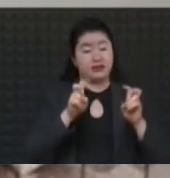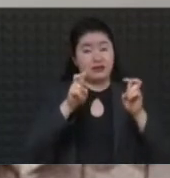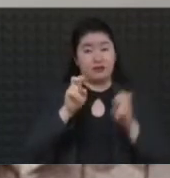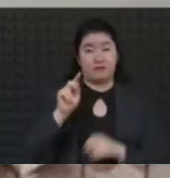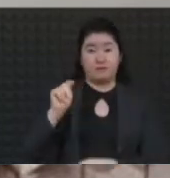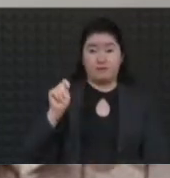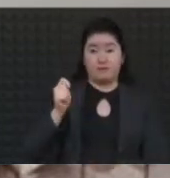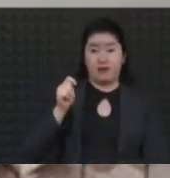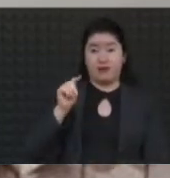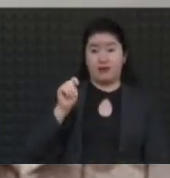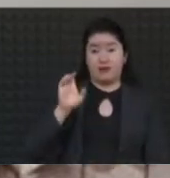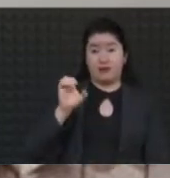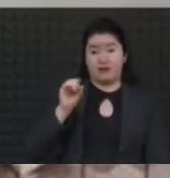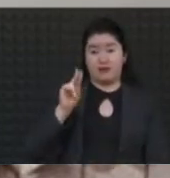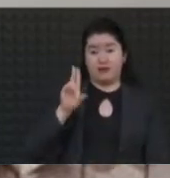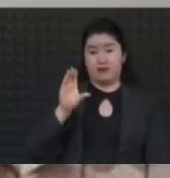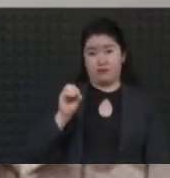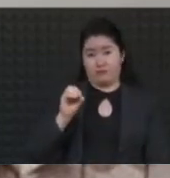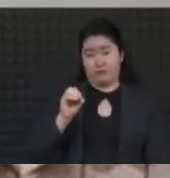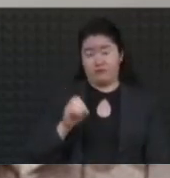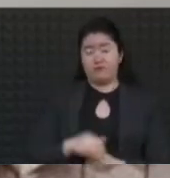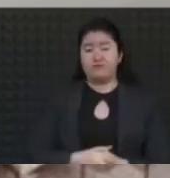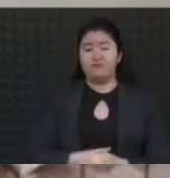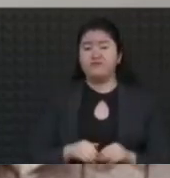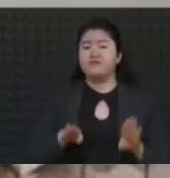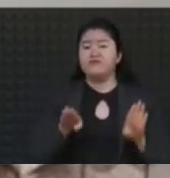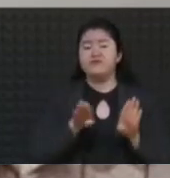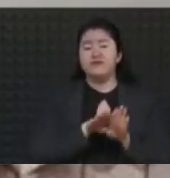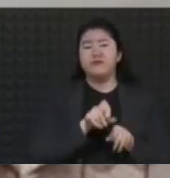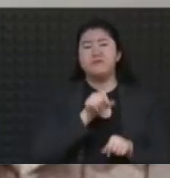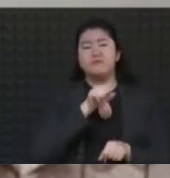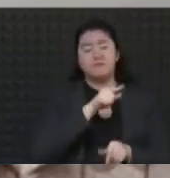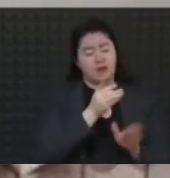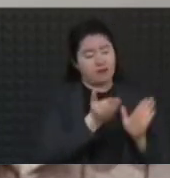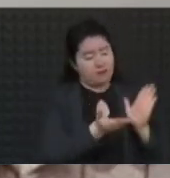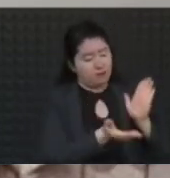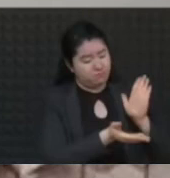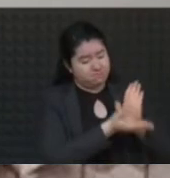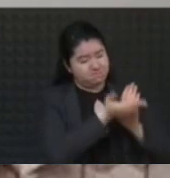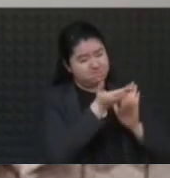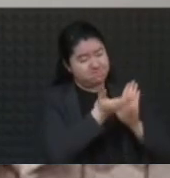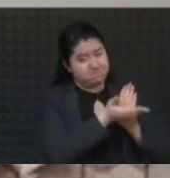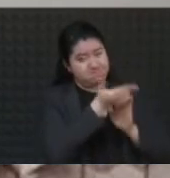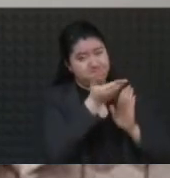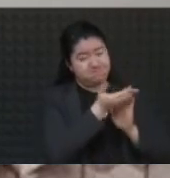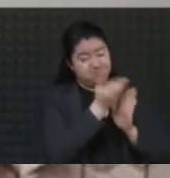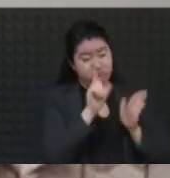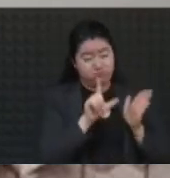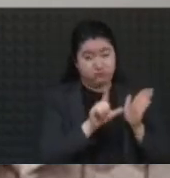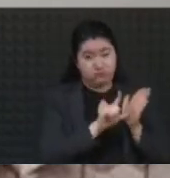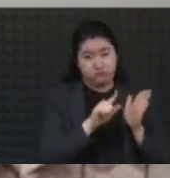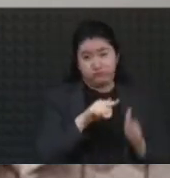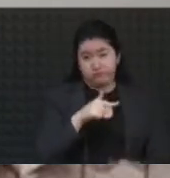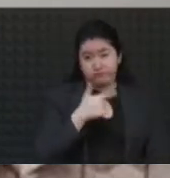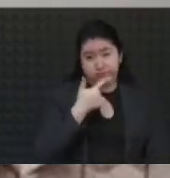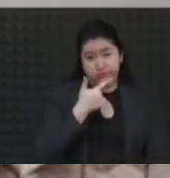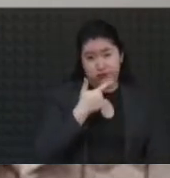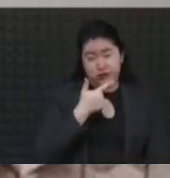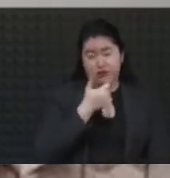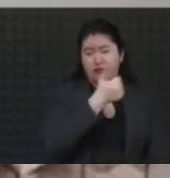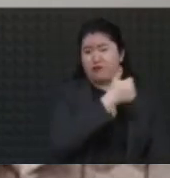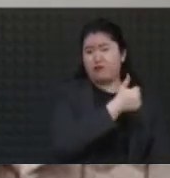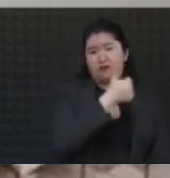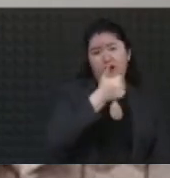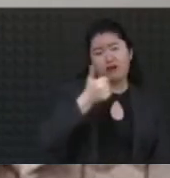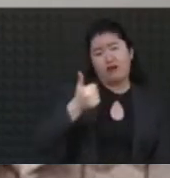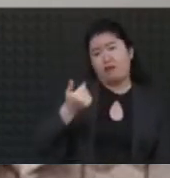tema técnico en términos de la reconstrucción de la línea 12, y cada quien está en su derecho